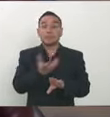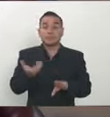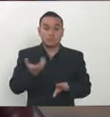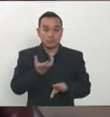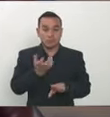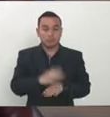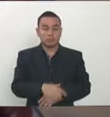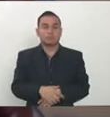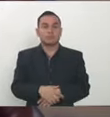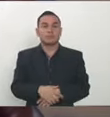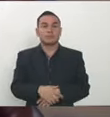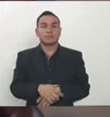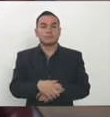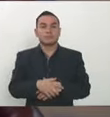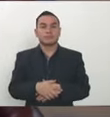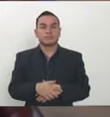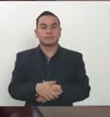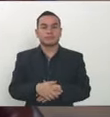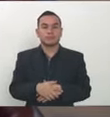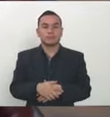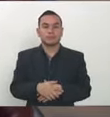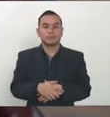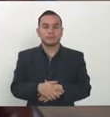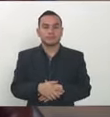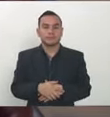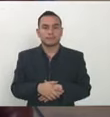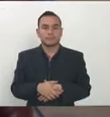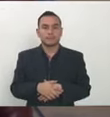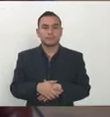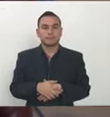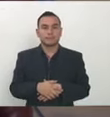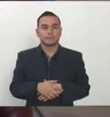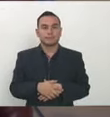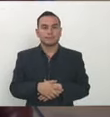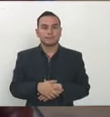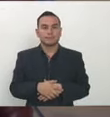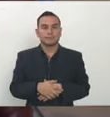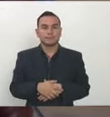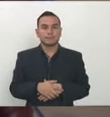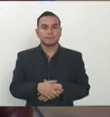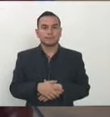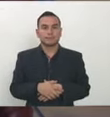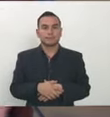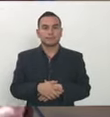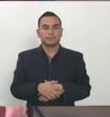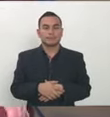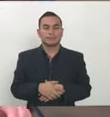la mercadería con la que querían estafar a la gente.